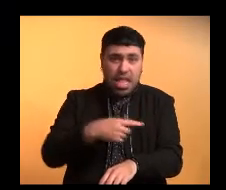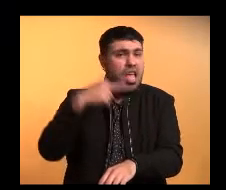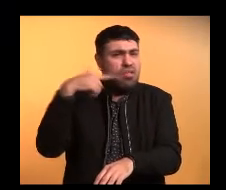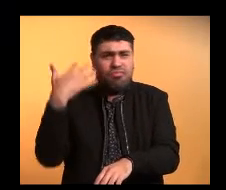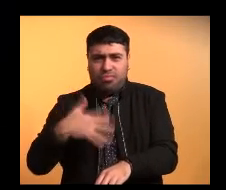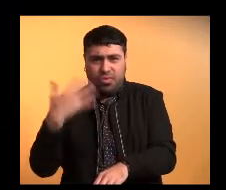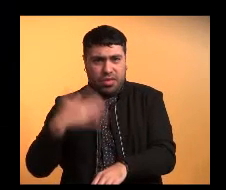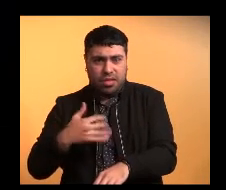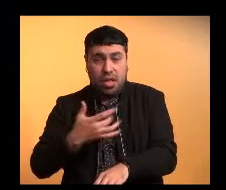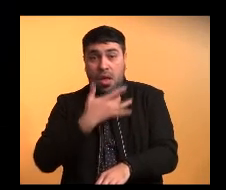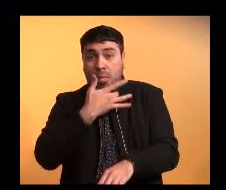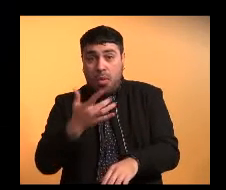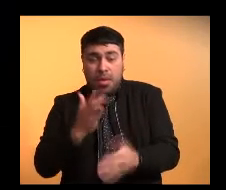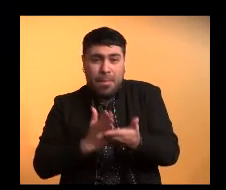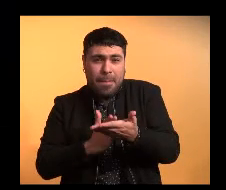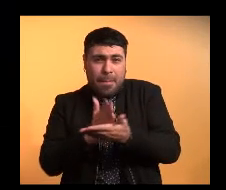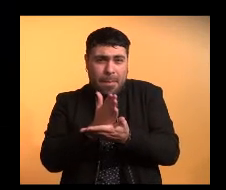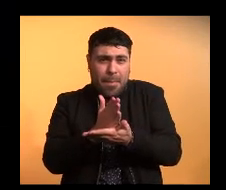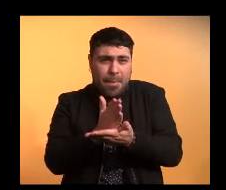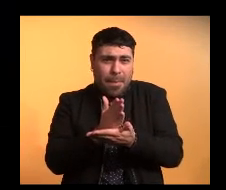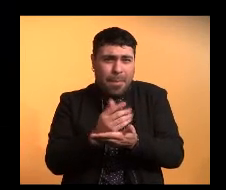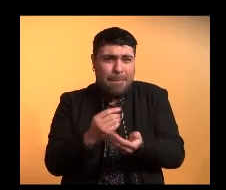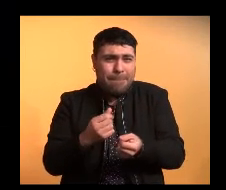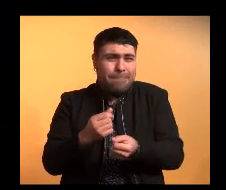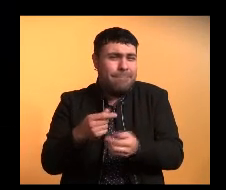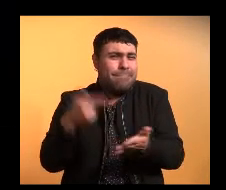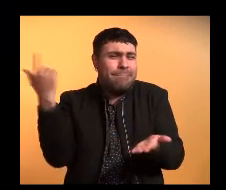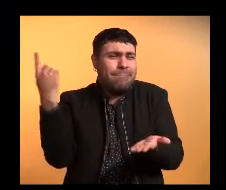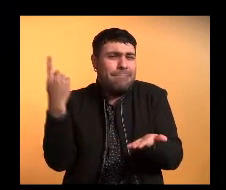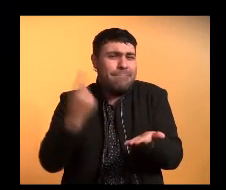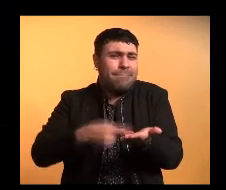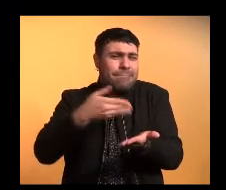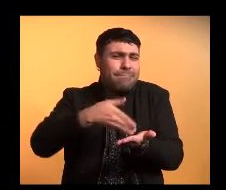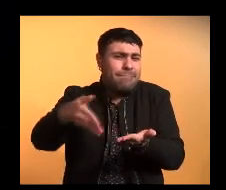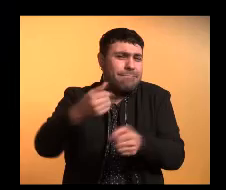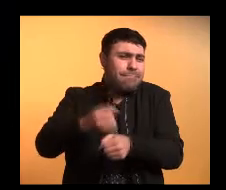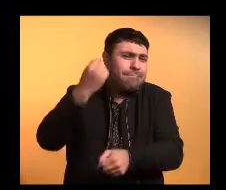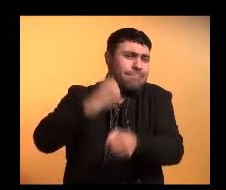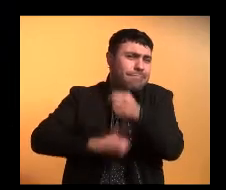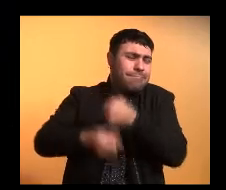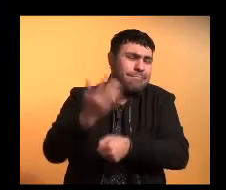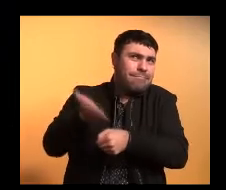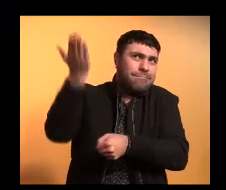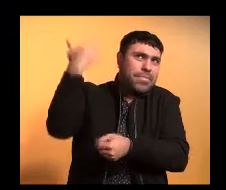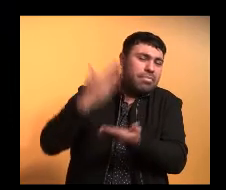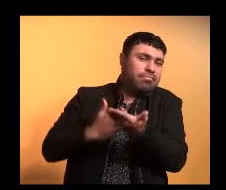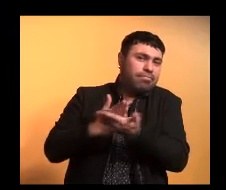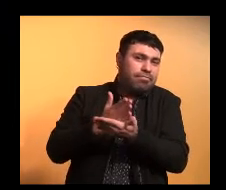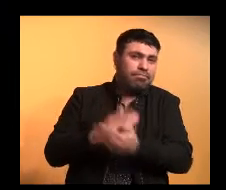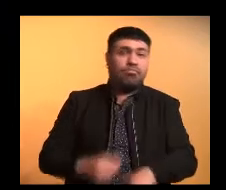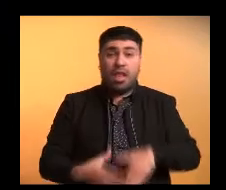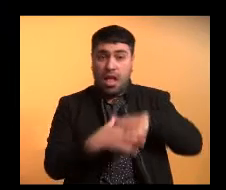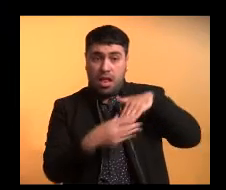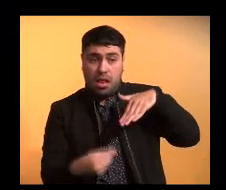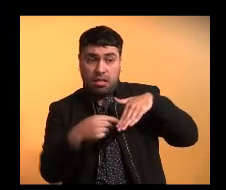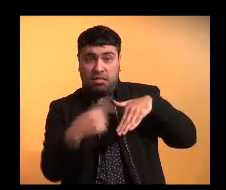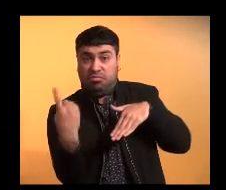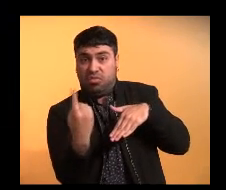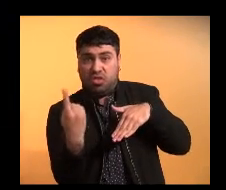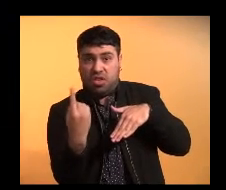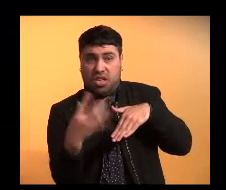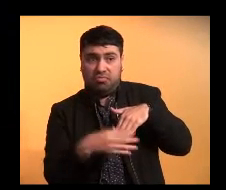se formó hace varios millones de años y ha mantenido a la Antártica aislada. Y eso